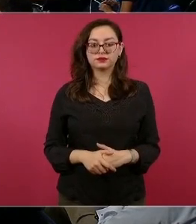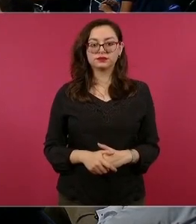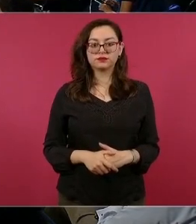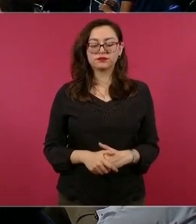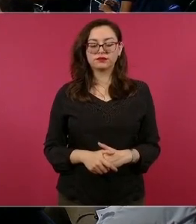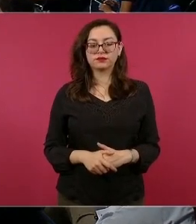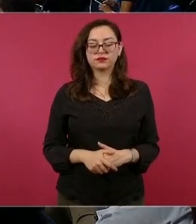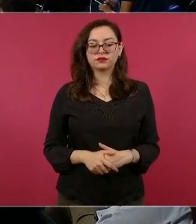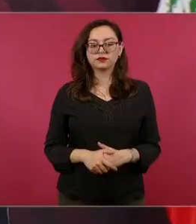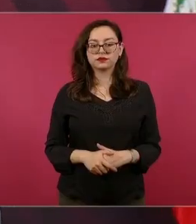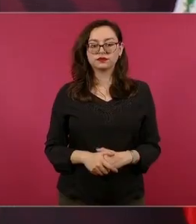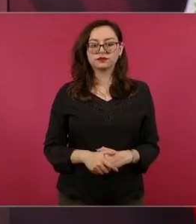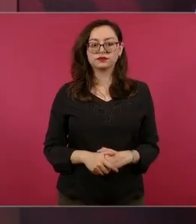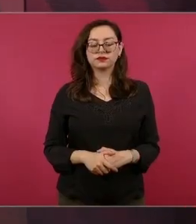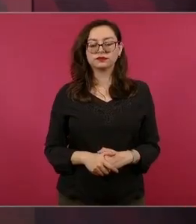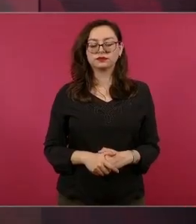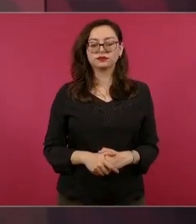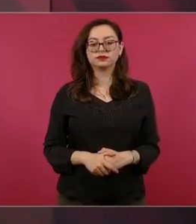La lista.